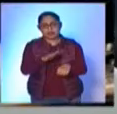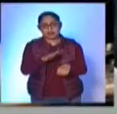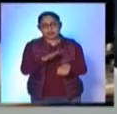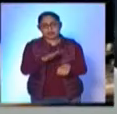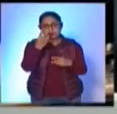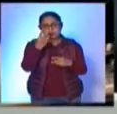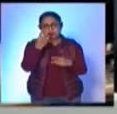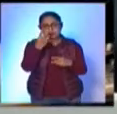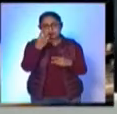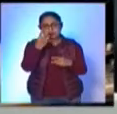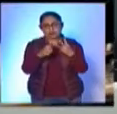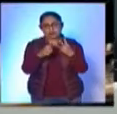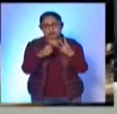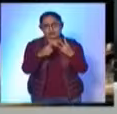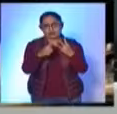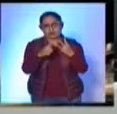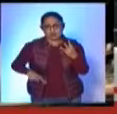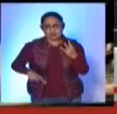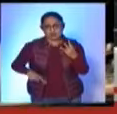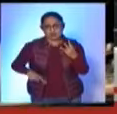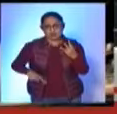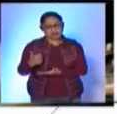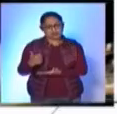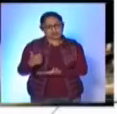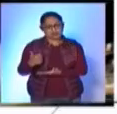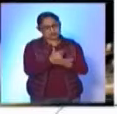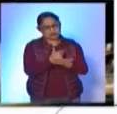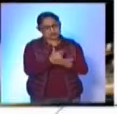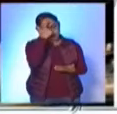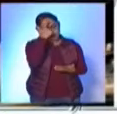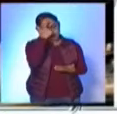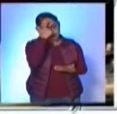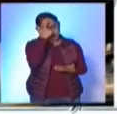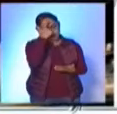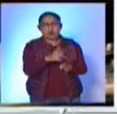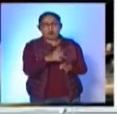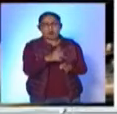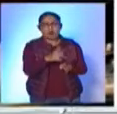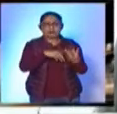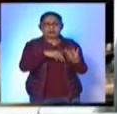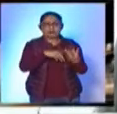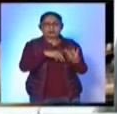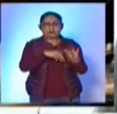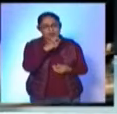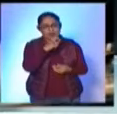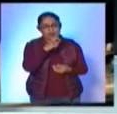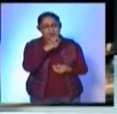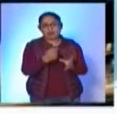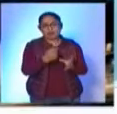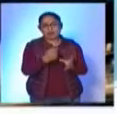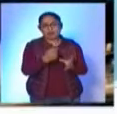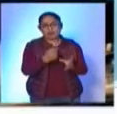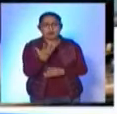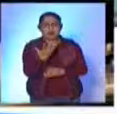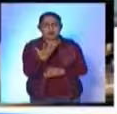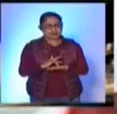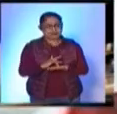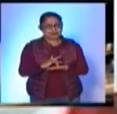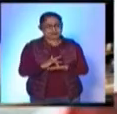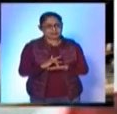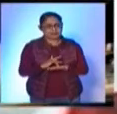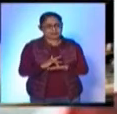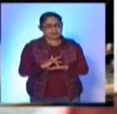de gobierno para que generen estrategias económicas y tomen en cuenta al sector para la creación de las medidas que se